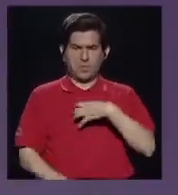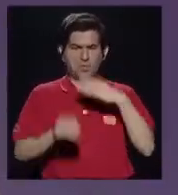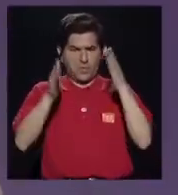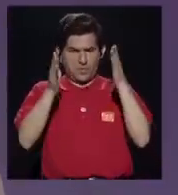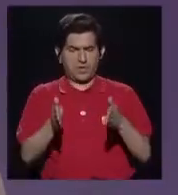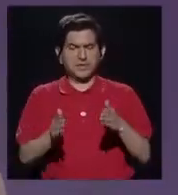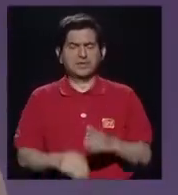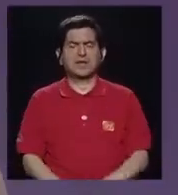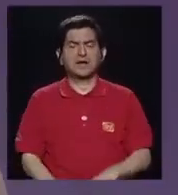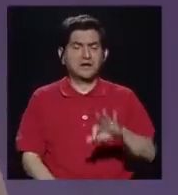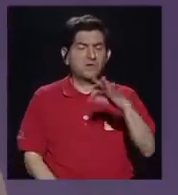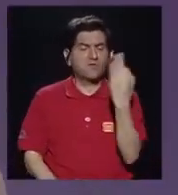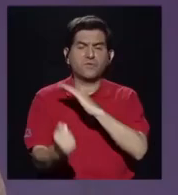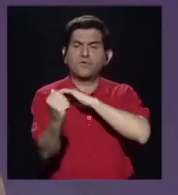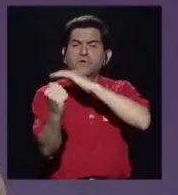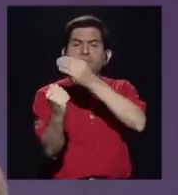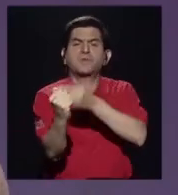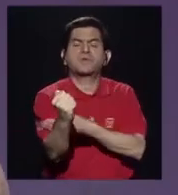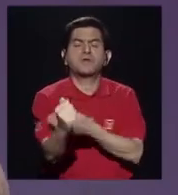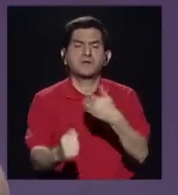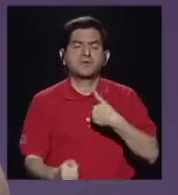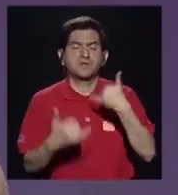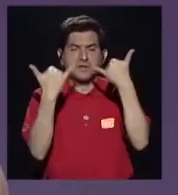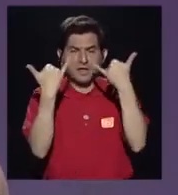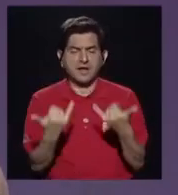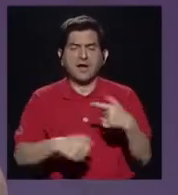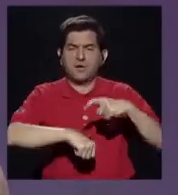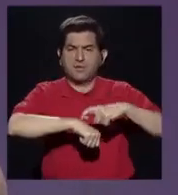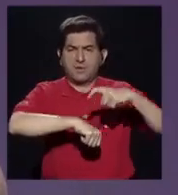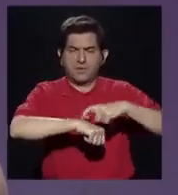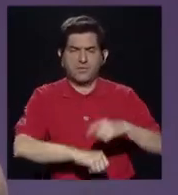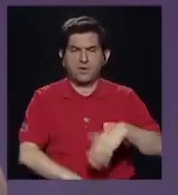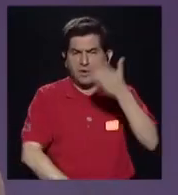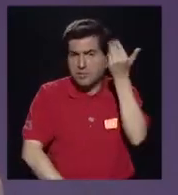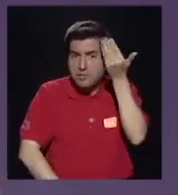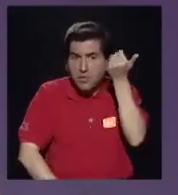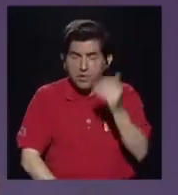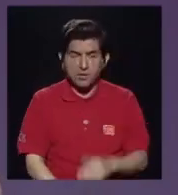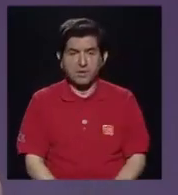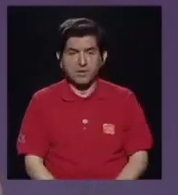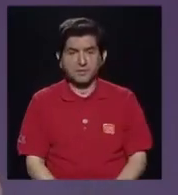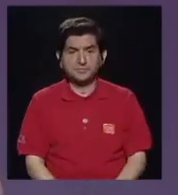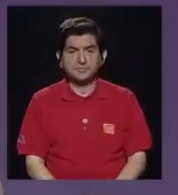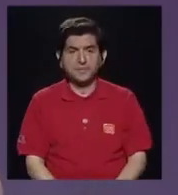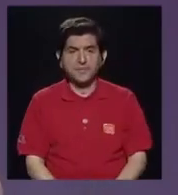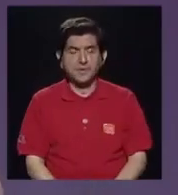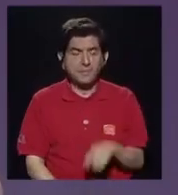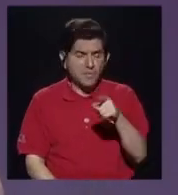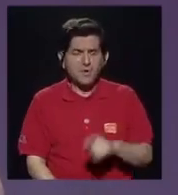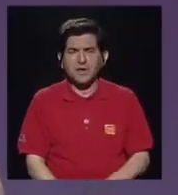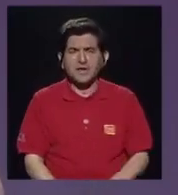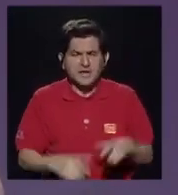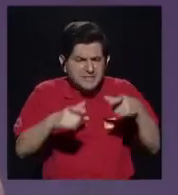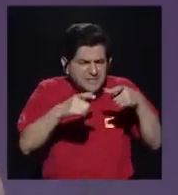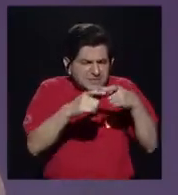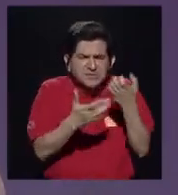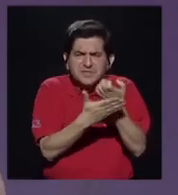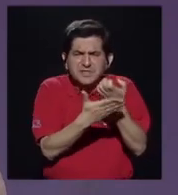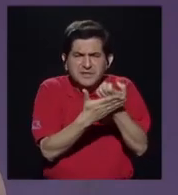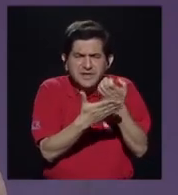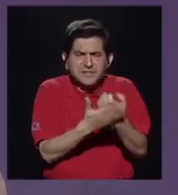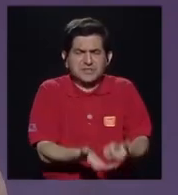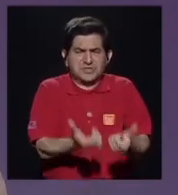que el poder tiene en esta época en que vivimos Por qué Porque que la concentración económica la concentración de la